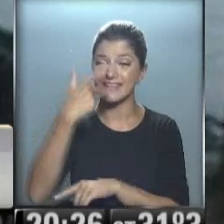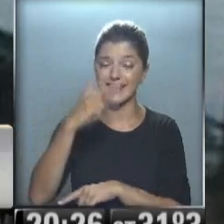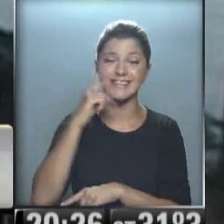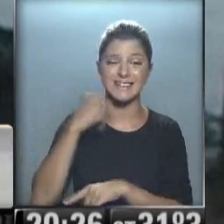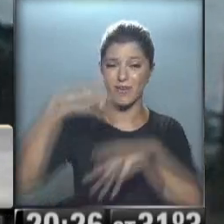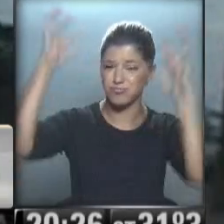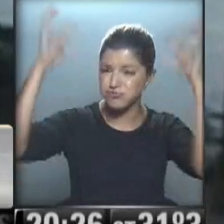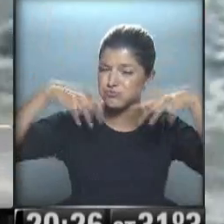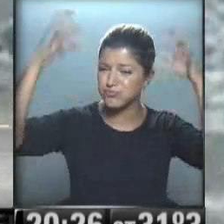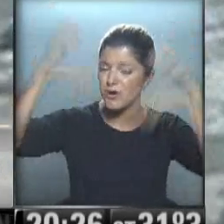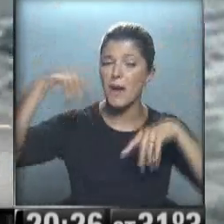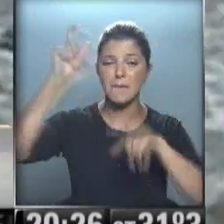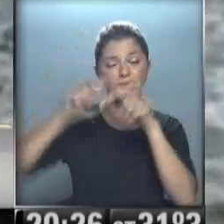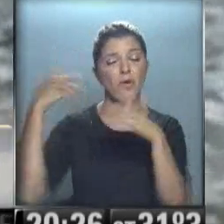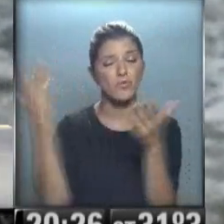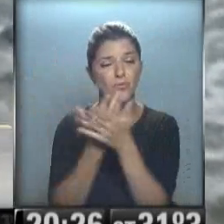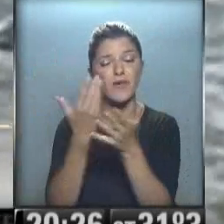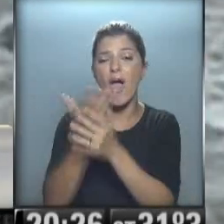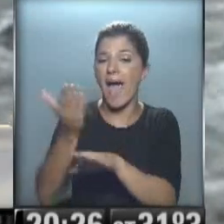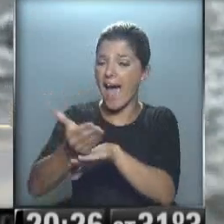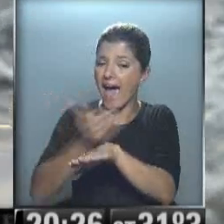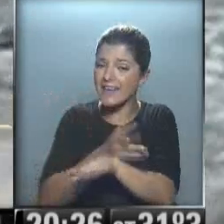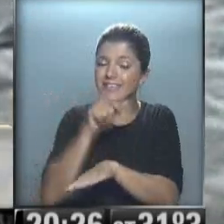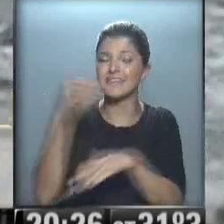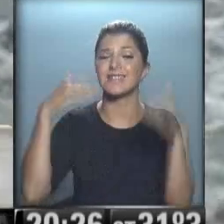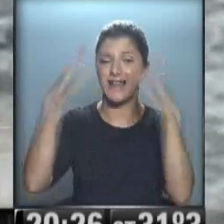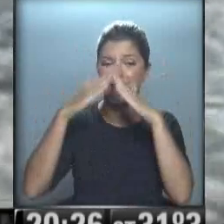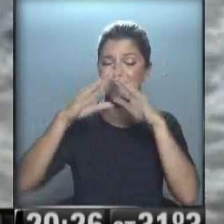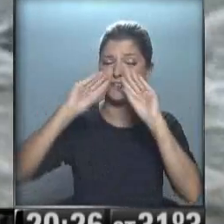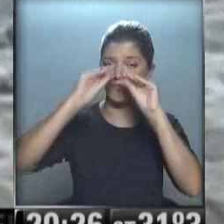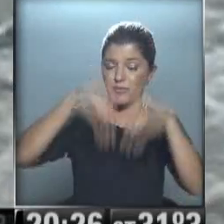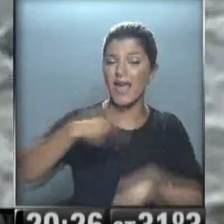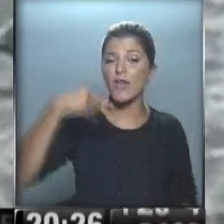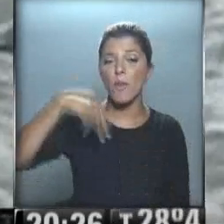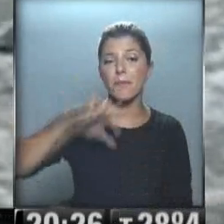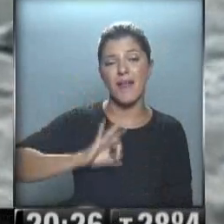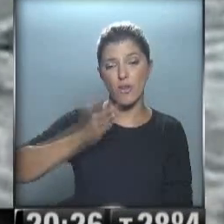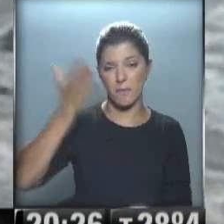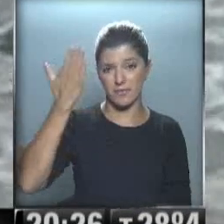Muchos damnificados ya habían perdido sus hogares tras el paso del tifón Yolanda en noviembre último.